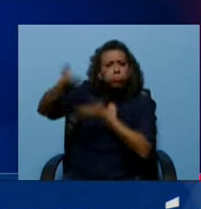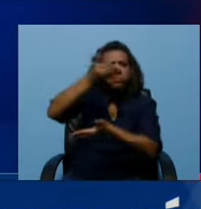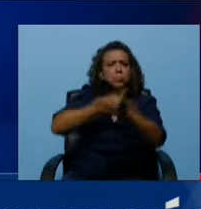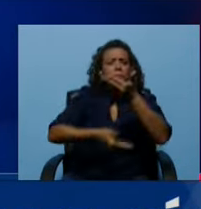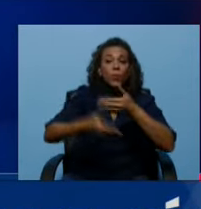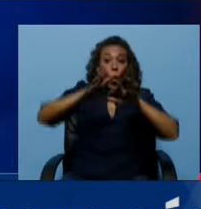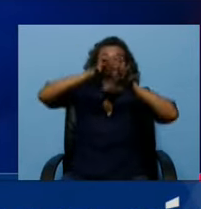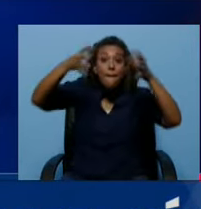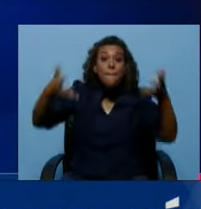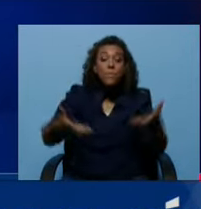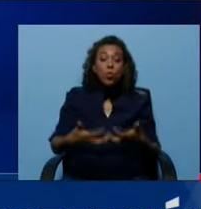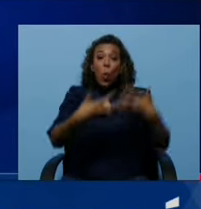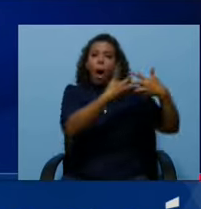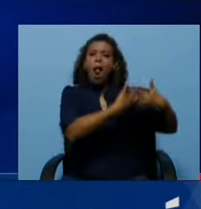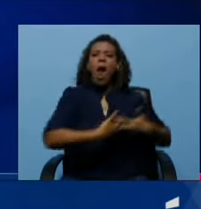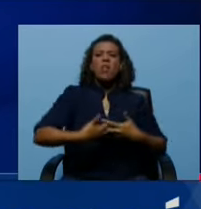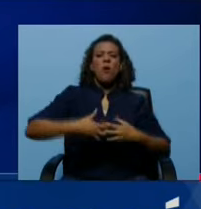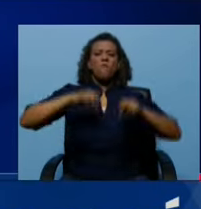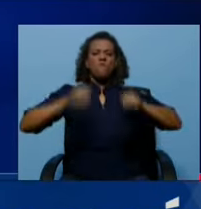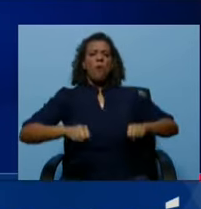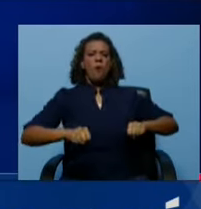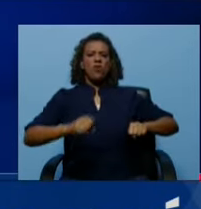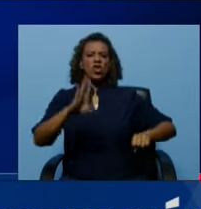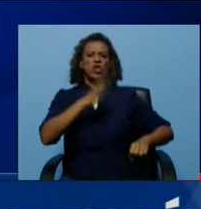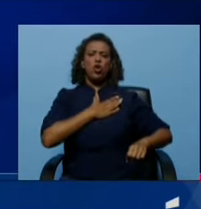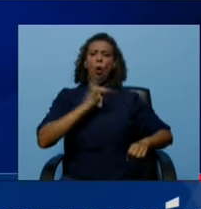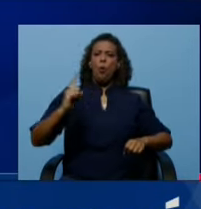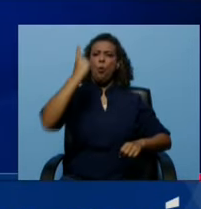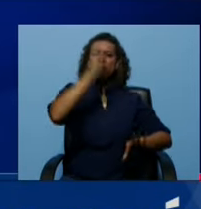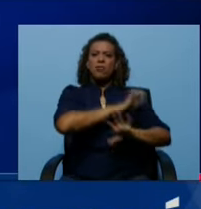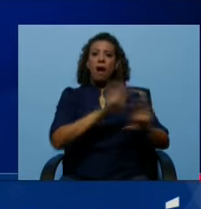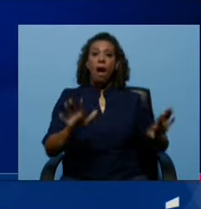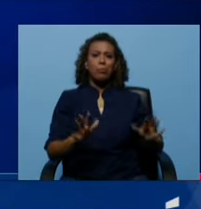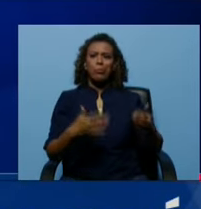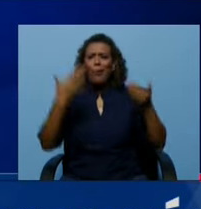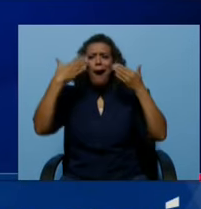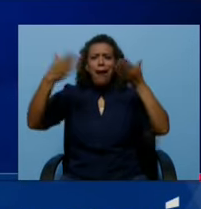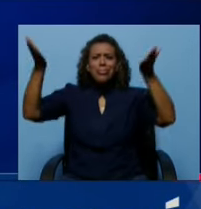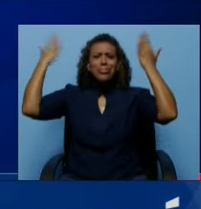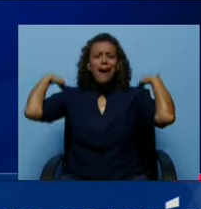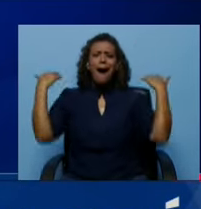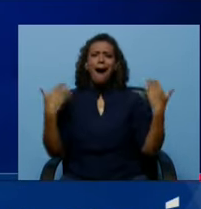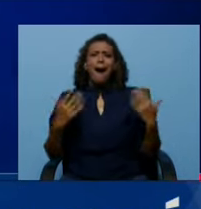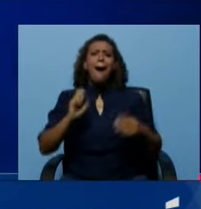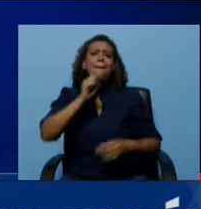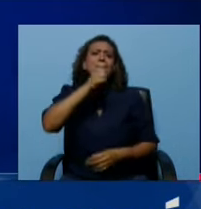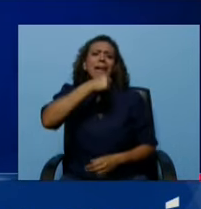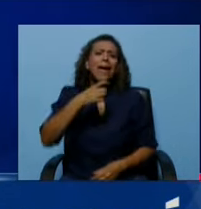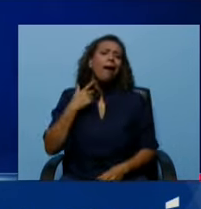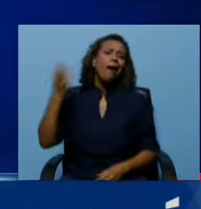El mundo de los imperios hegemónicos va quedando atrás.